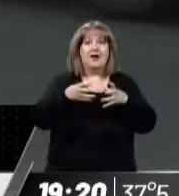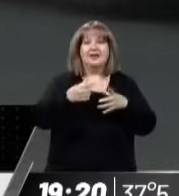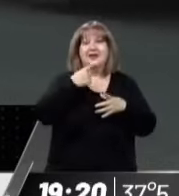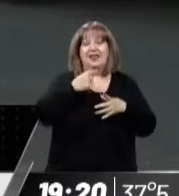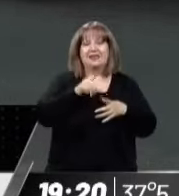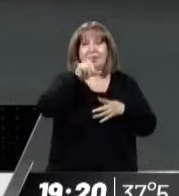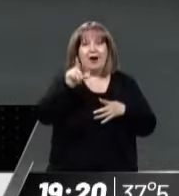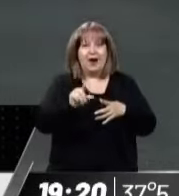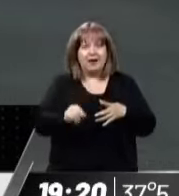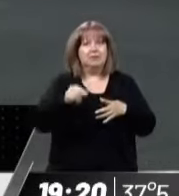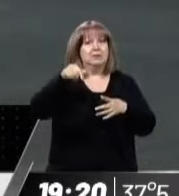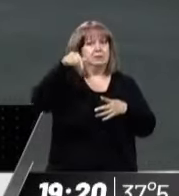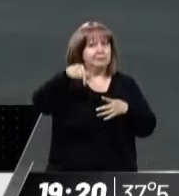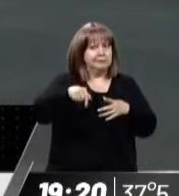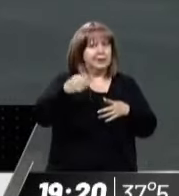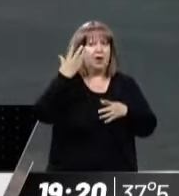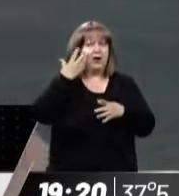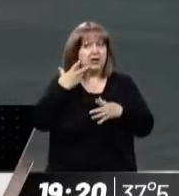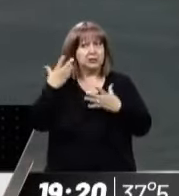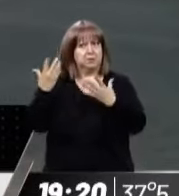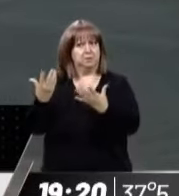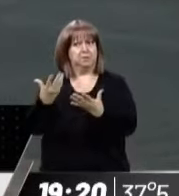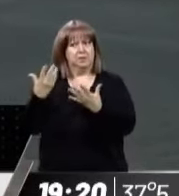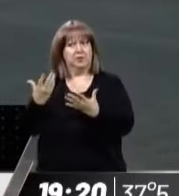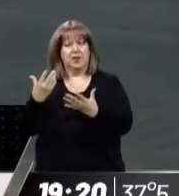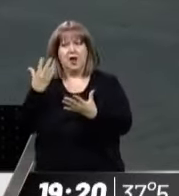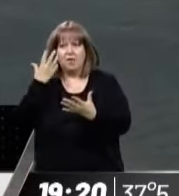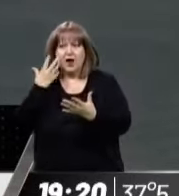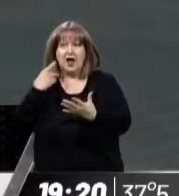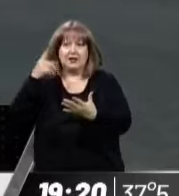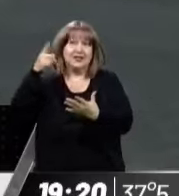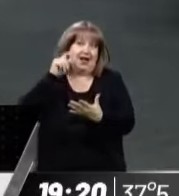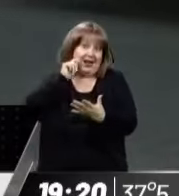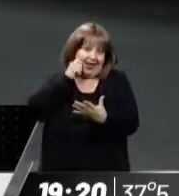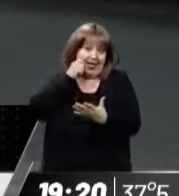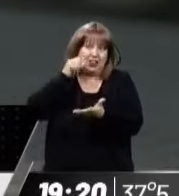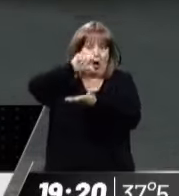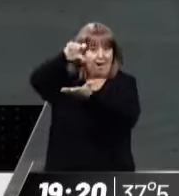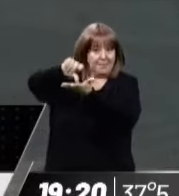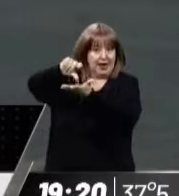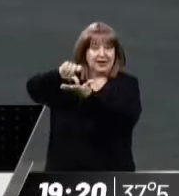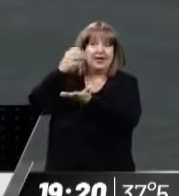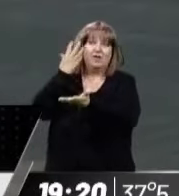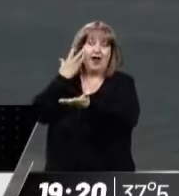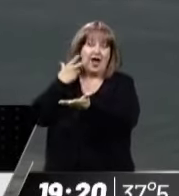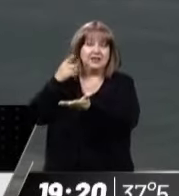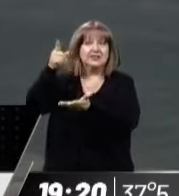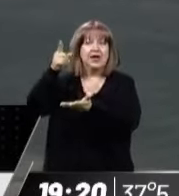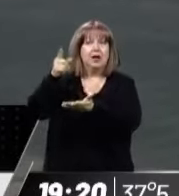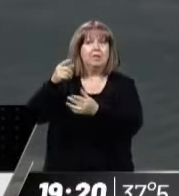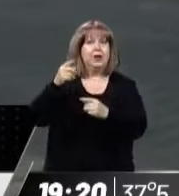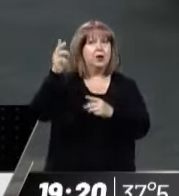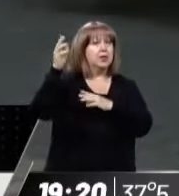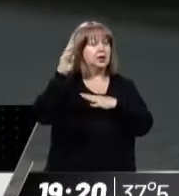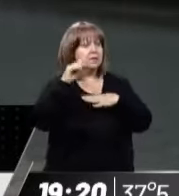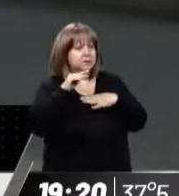Patagonia, hablas de muchas cosas. Estás en Francia. Y, ok, Francia es un país lindo que mucha gente quiere conocer, pero también Argentina